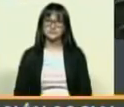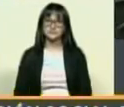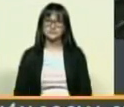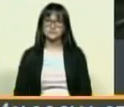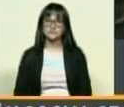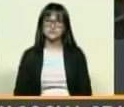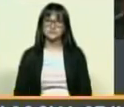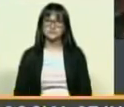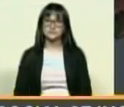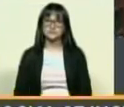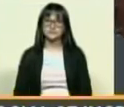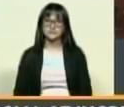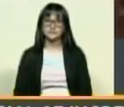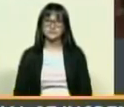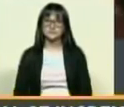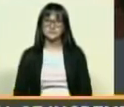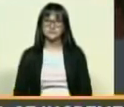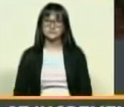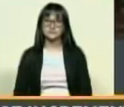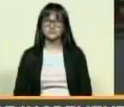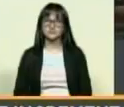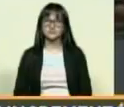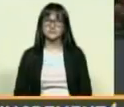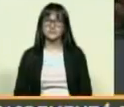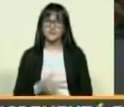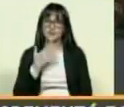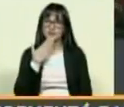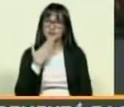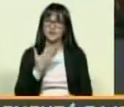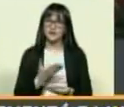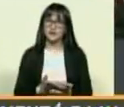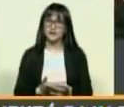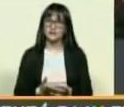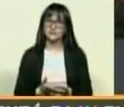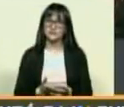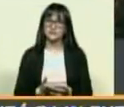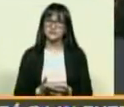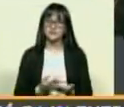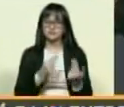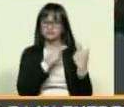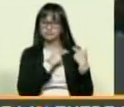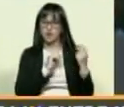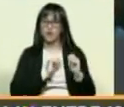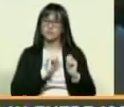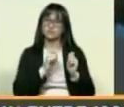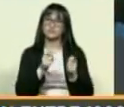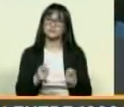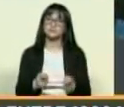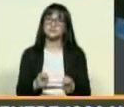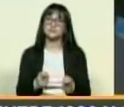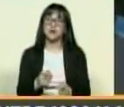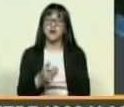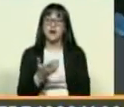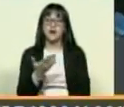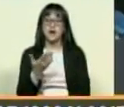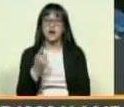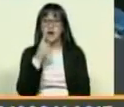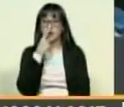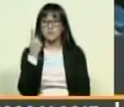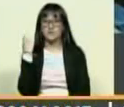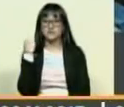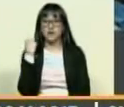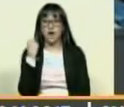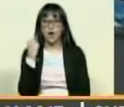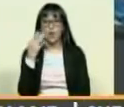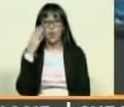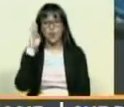Bueno, muchas gracias. Nicaragua, hermano Valdra, queda en buenas manos. Como decíamos esta mañana, le tocó a Cuba el año pasado, le tocó a Venezuela,